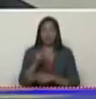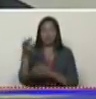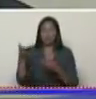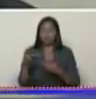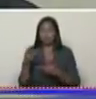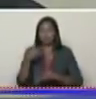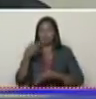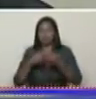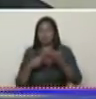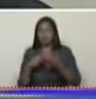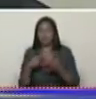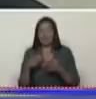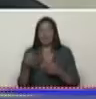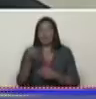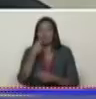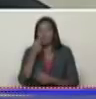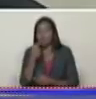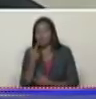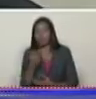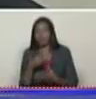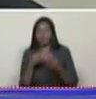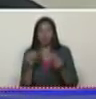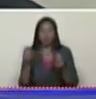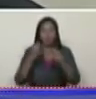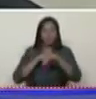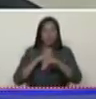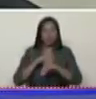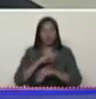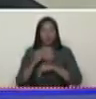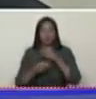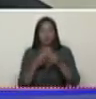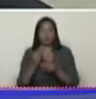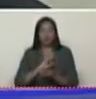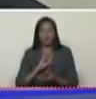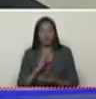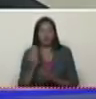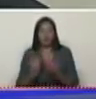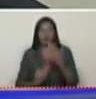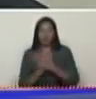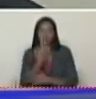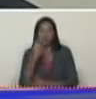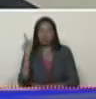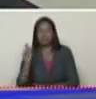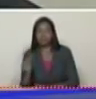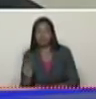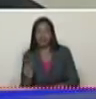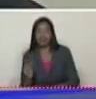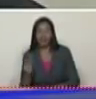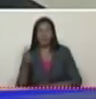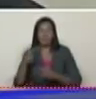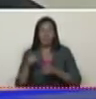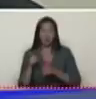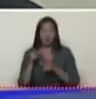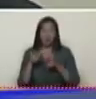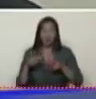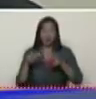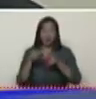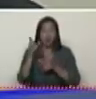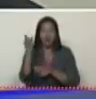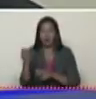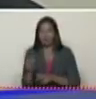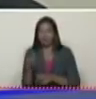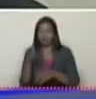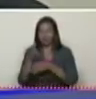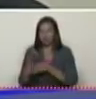tratándose desde hace más de 10 años a través de este convenio que hizo PDVSA con esta fundación italiana en ese país, en